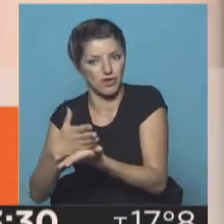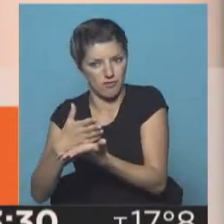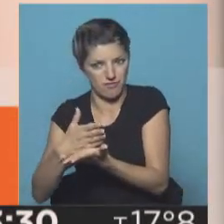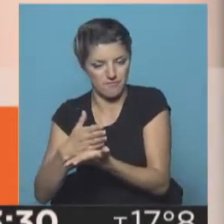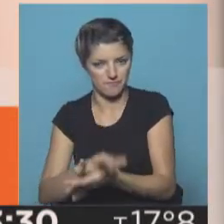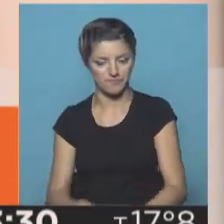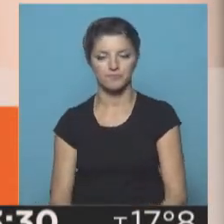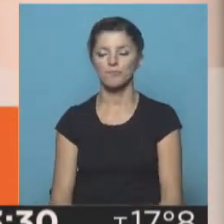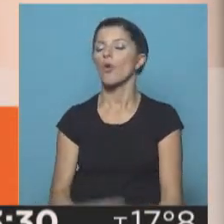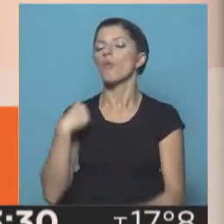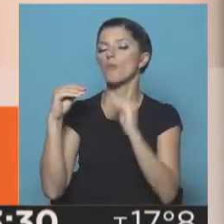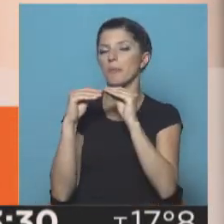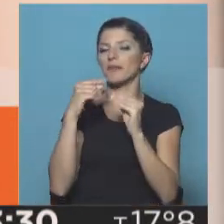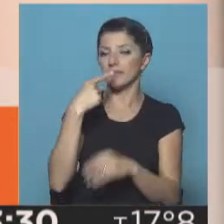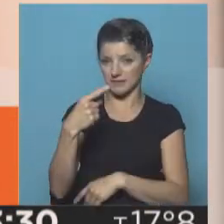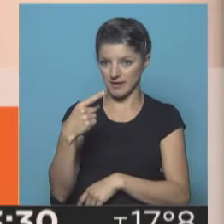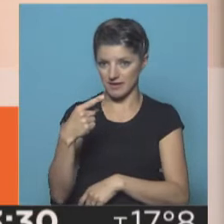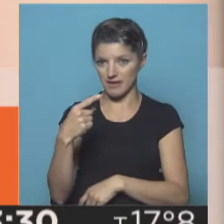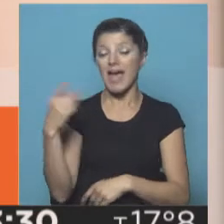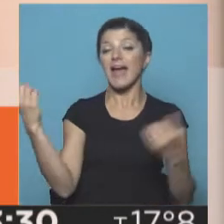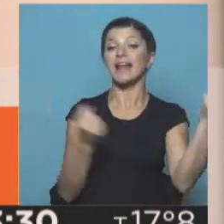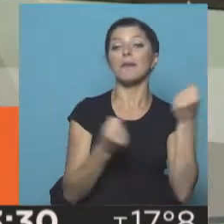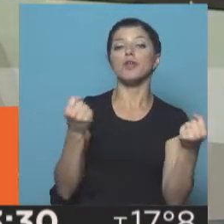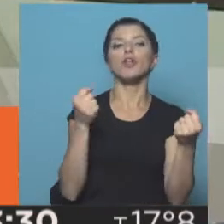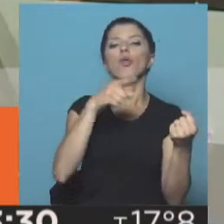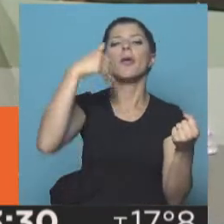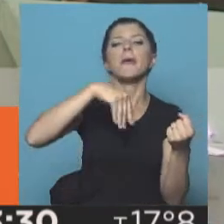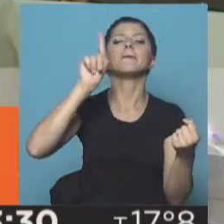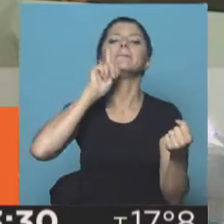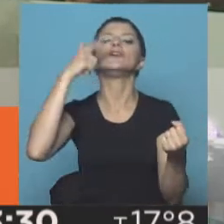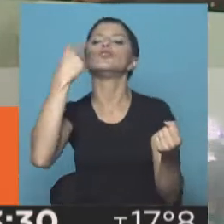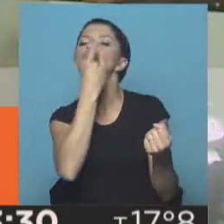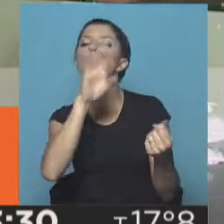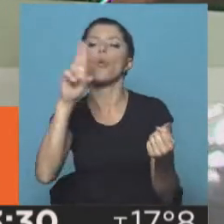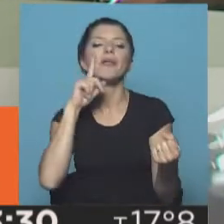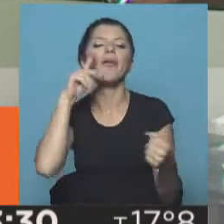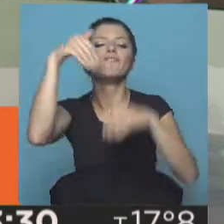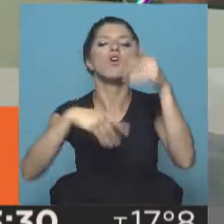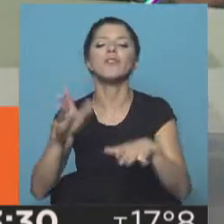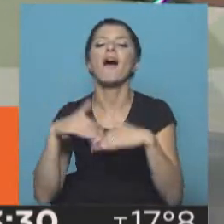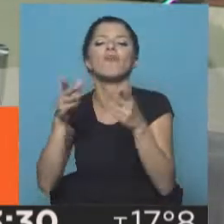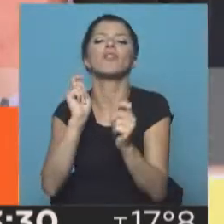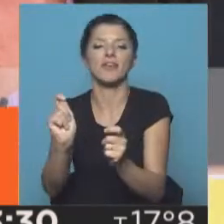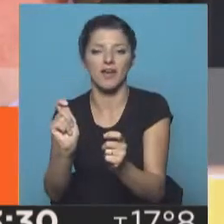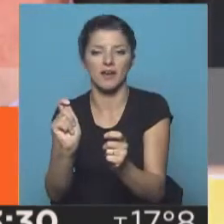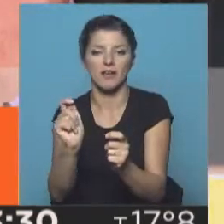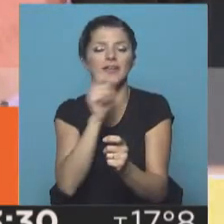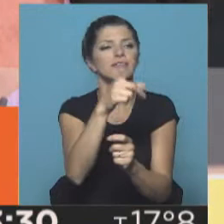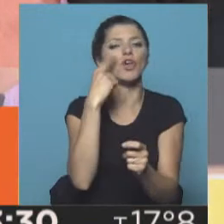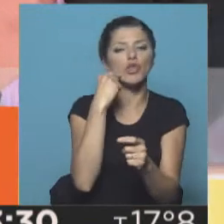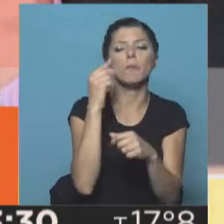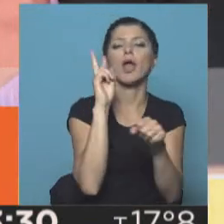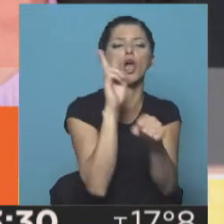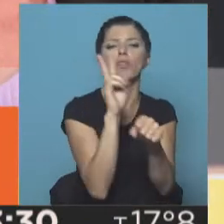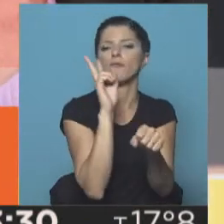dice un colega, dice el camionero de Missouri a quien vota. Claro. Si no se siente también atraído por ese discurso de Trump que le defiende